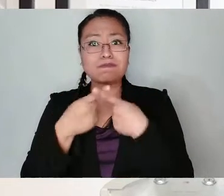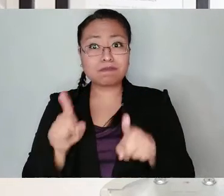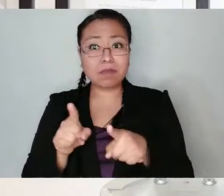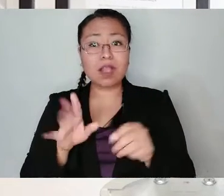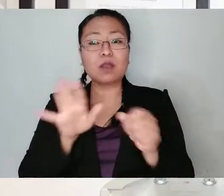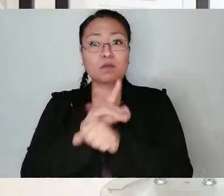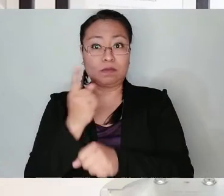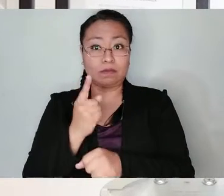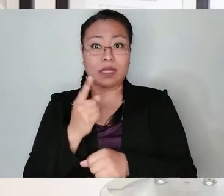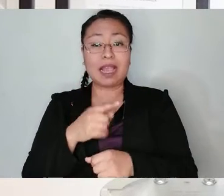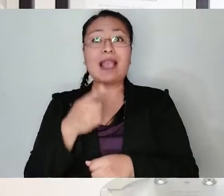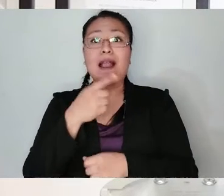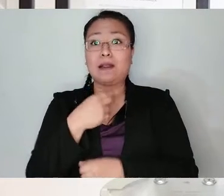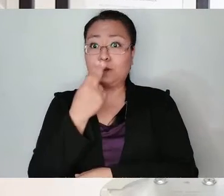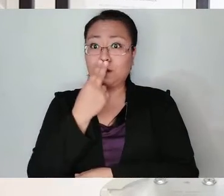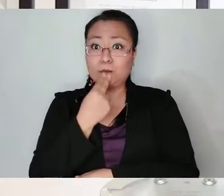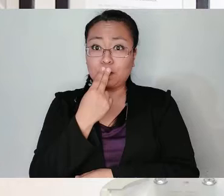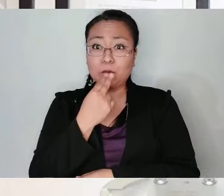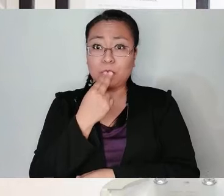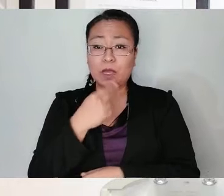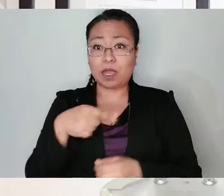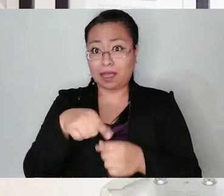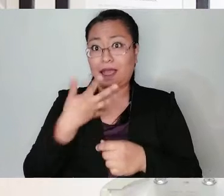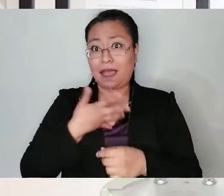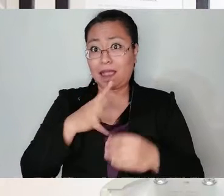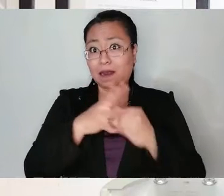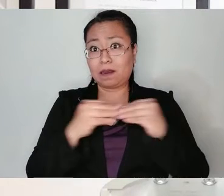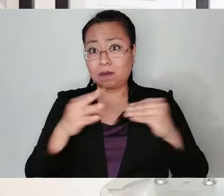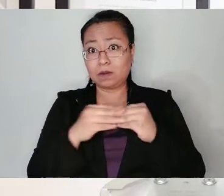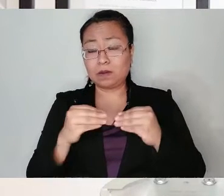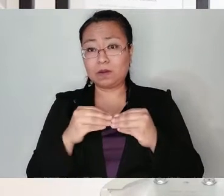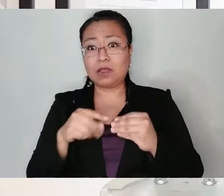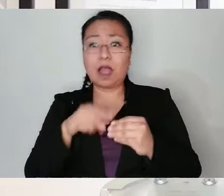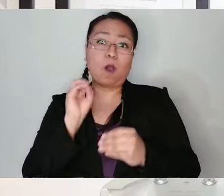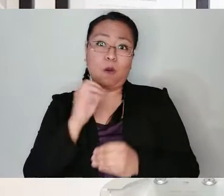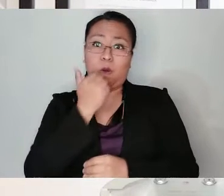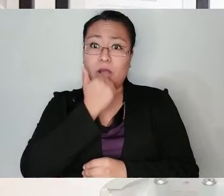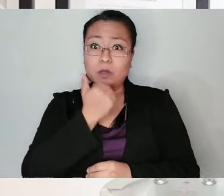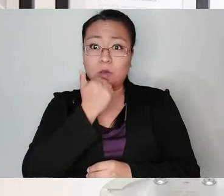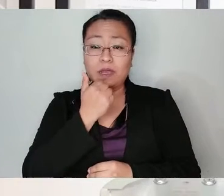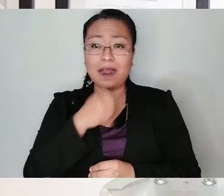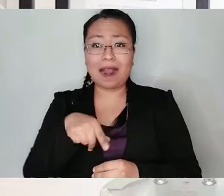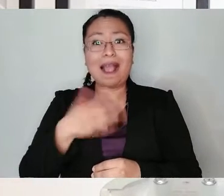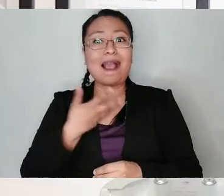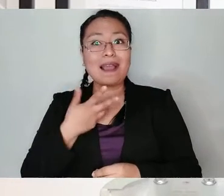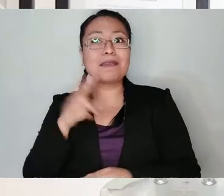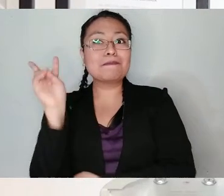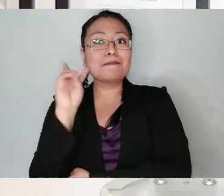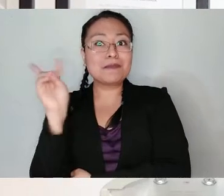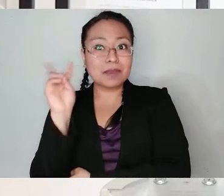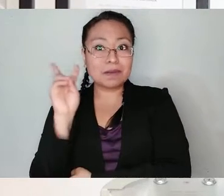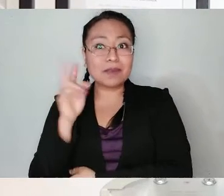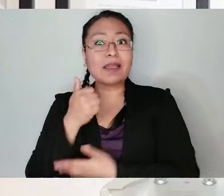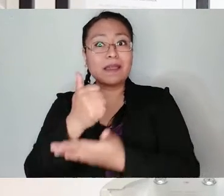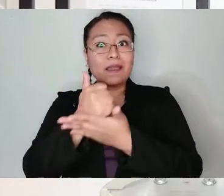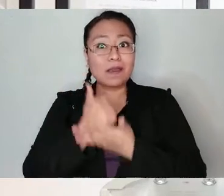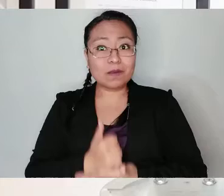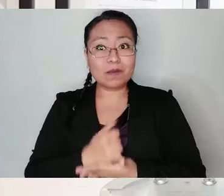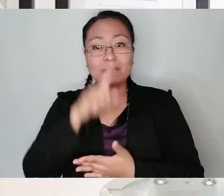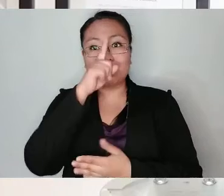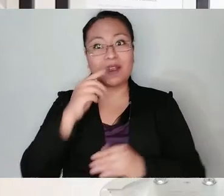la fruta contiene vitaminas y minerales. Es decir, nos van a aportar